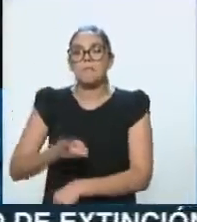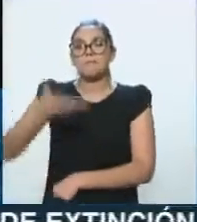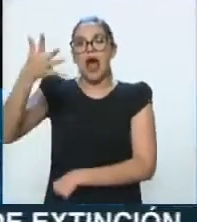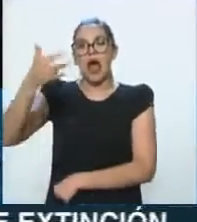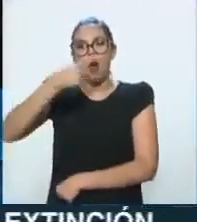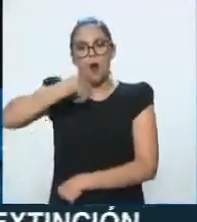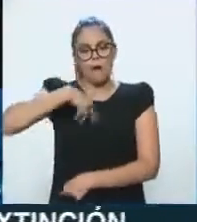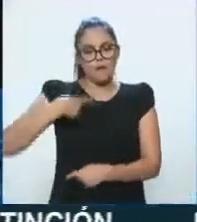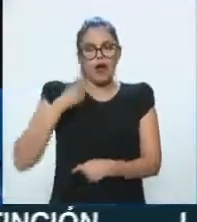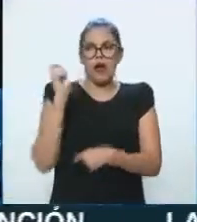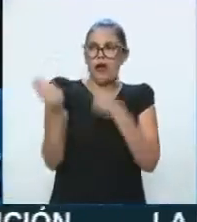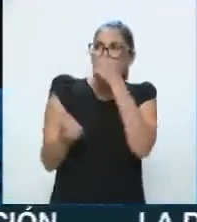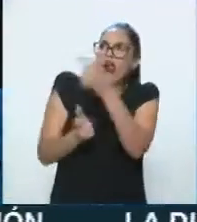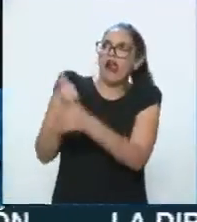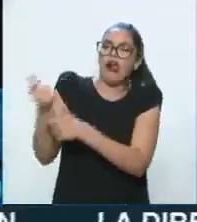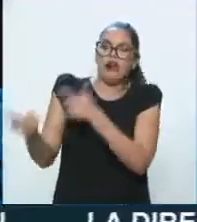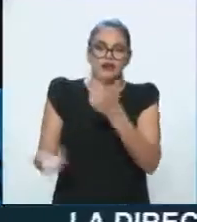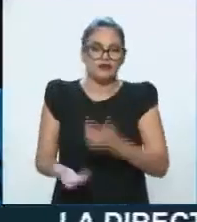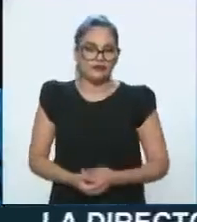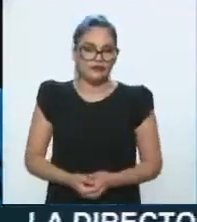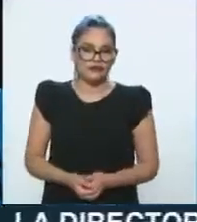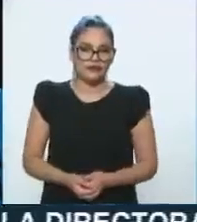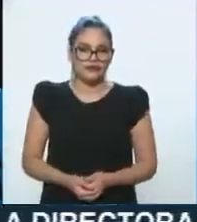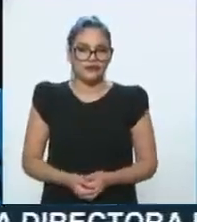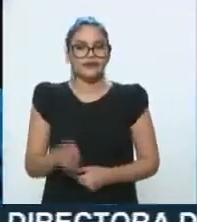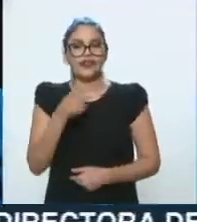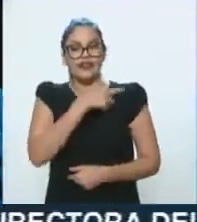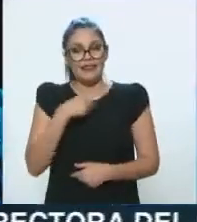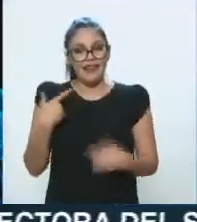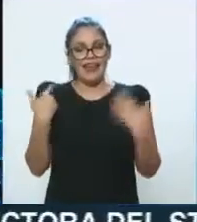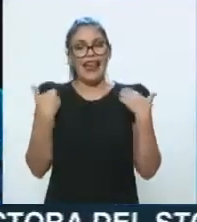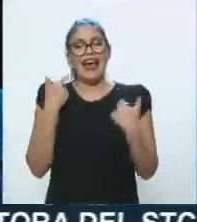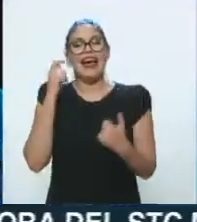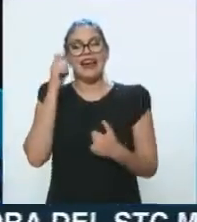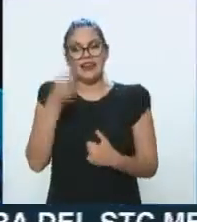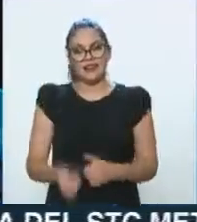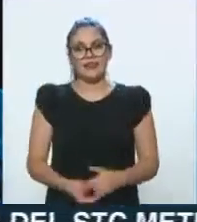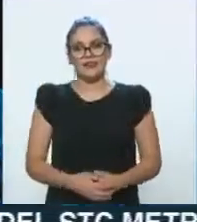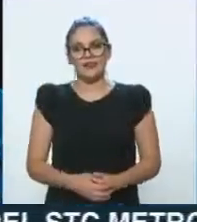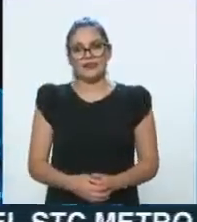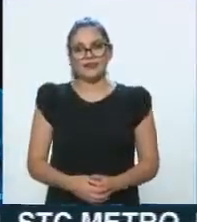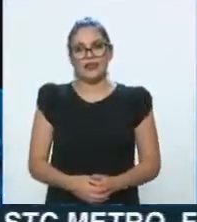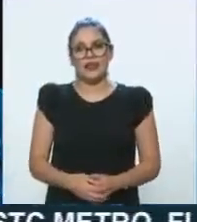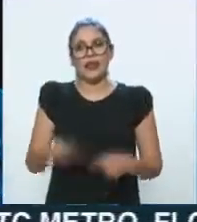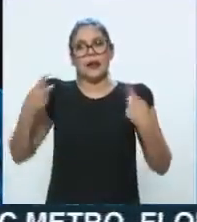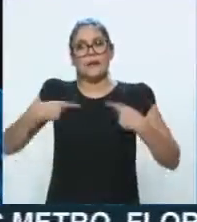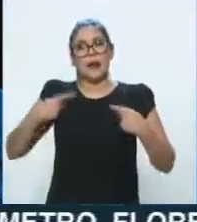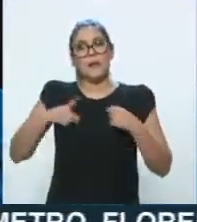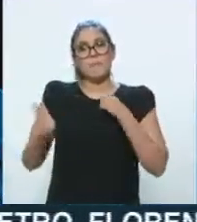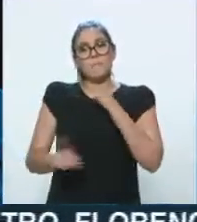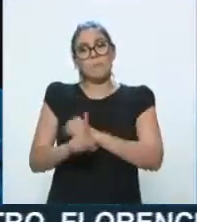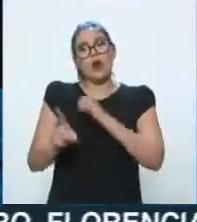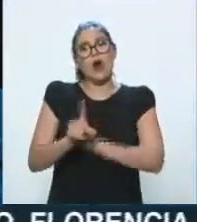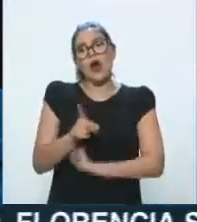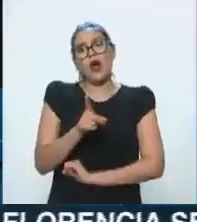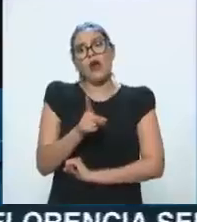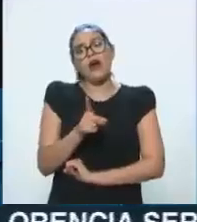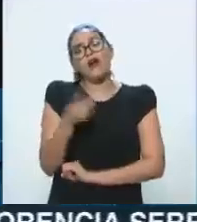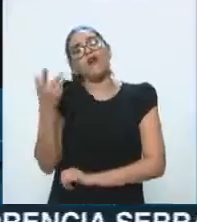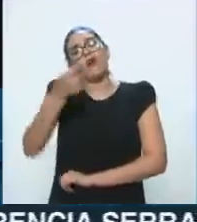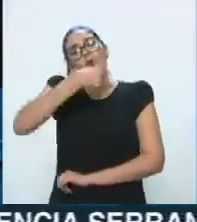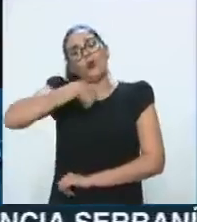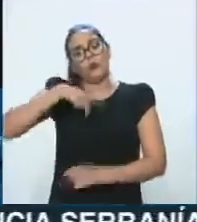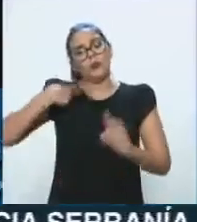nosotros lo que hay que entender aquí es que lo que los dañados digamos somos los ciudadanos los